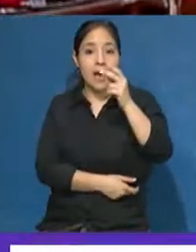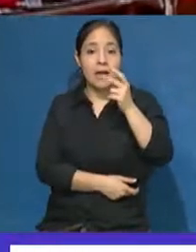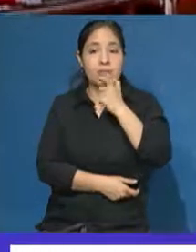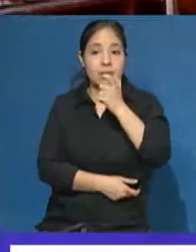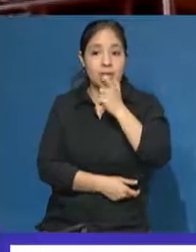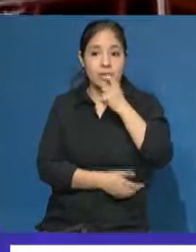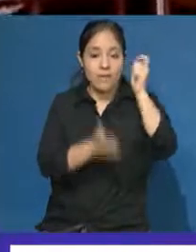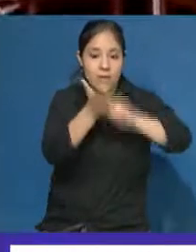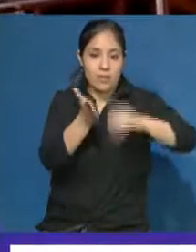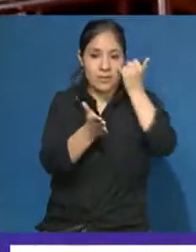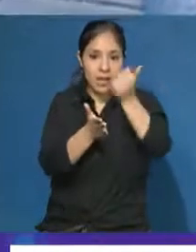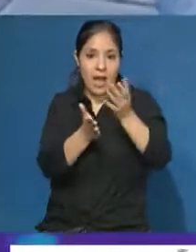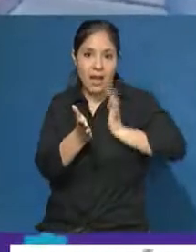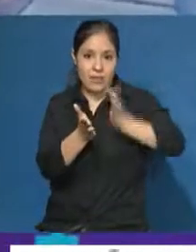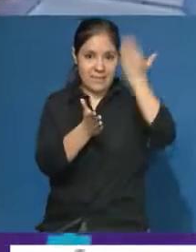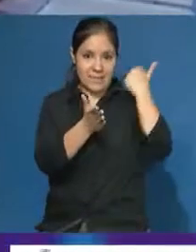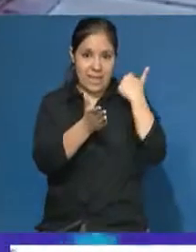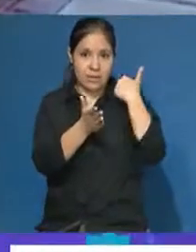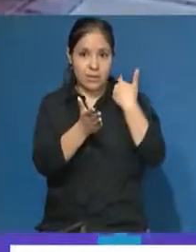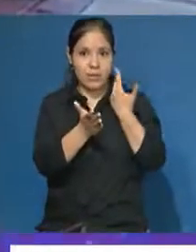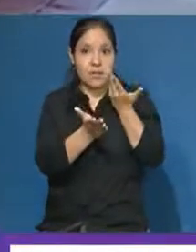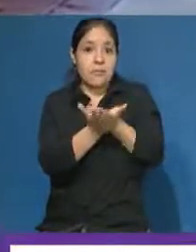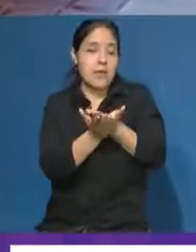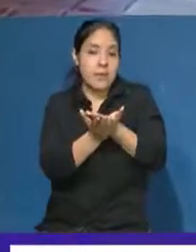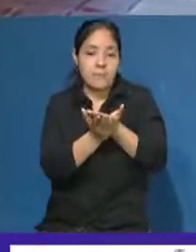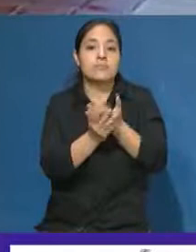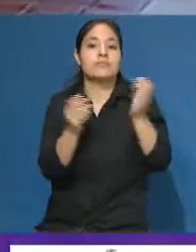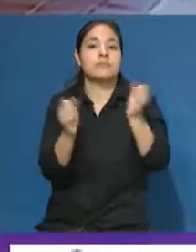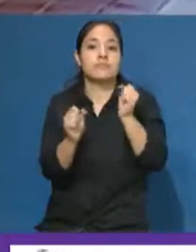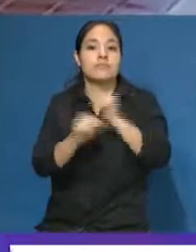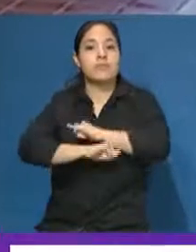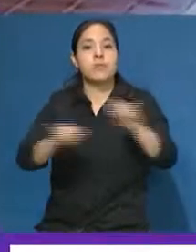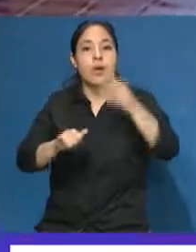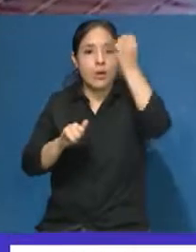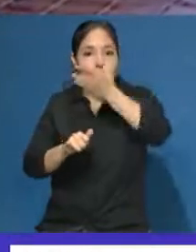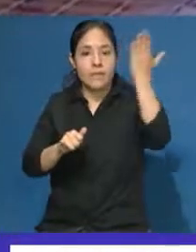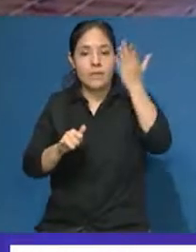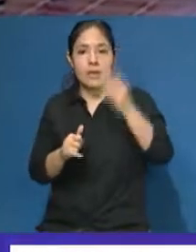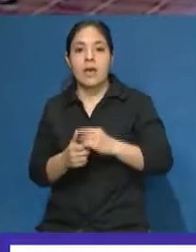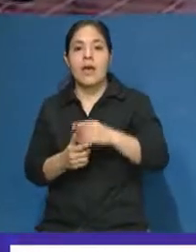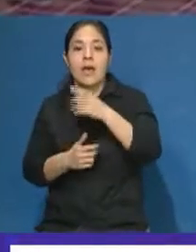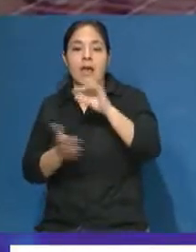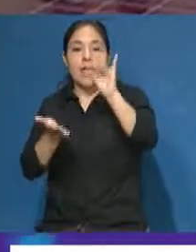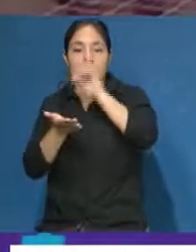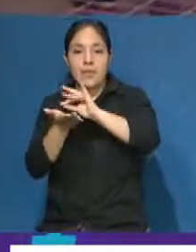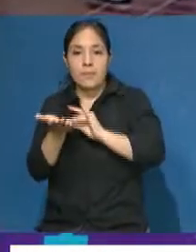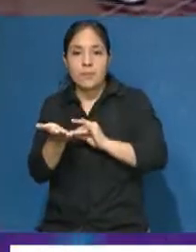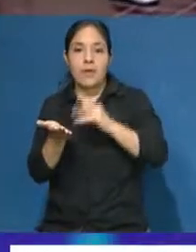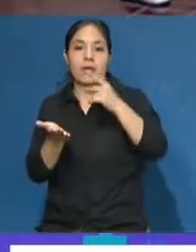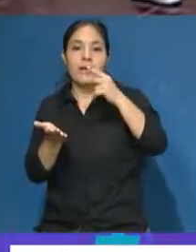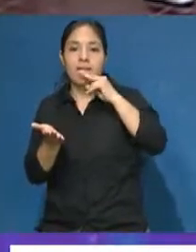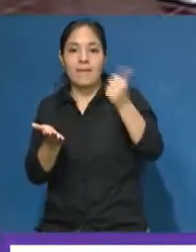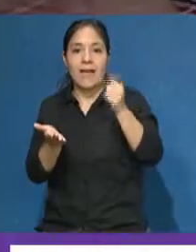finales del año pasado, donde piden la promulgación. El diputado Vadillo, de uno de los bloques